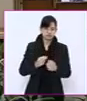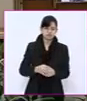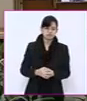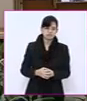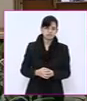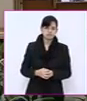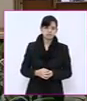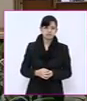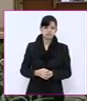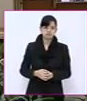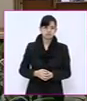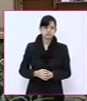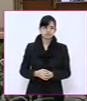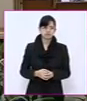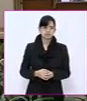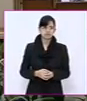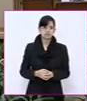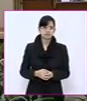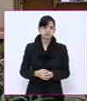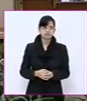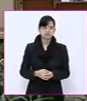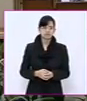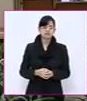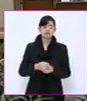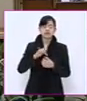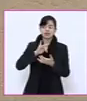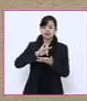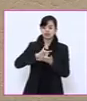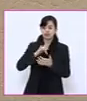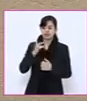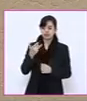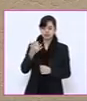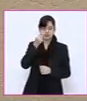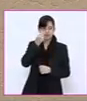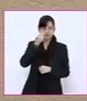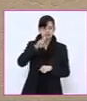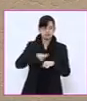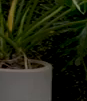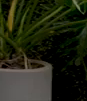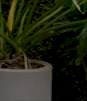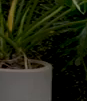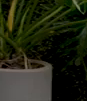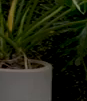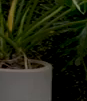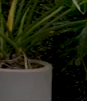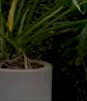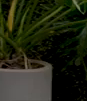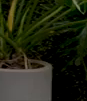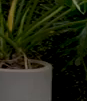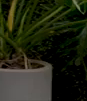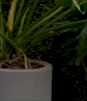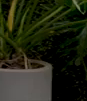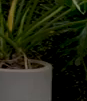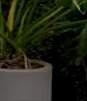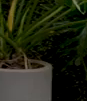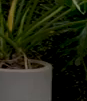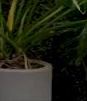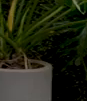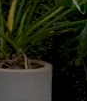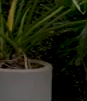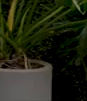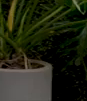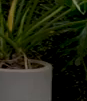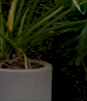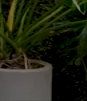pleitesía, pero el Congreso no está para eso, y qué bueno que ya se dio cuenta que tampoco la ciudadanía. En cuanto a las declaraciones emitidas por